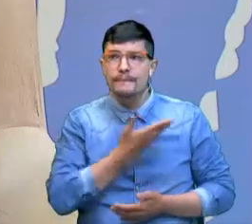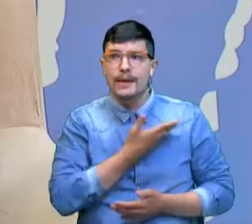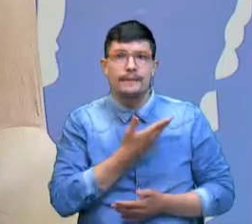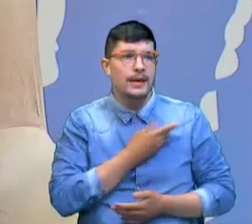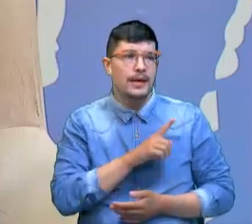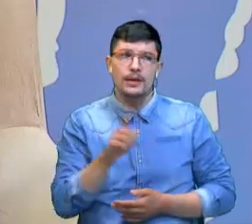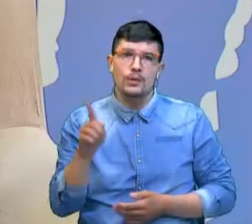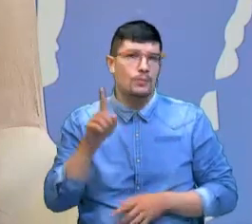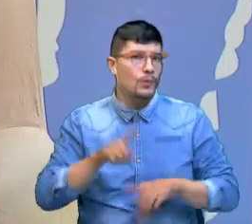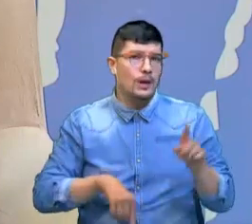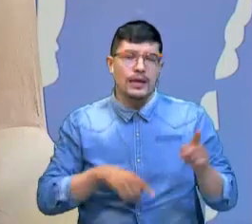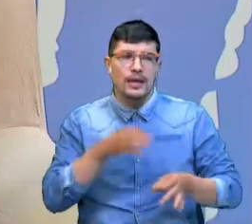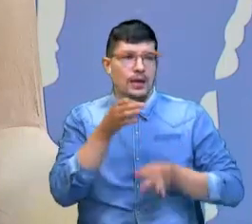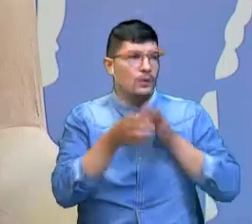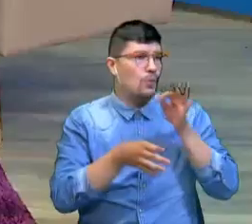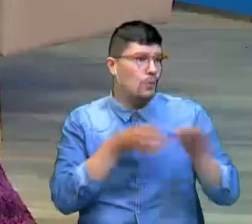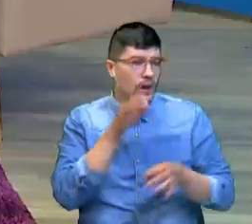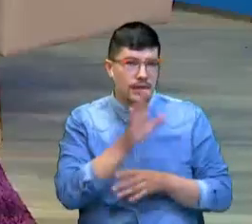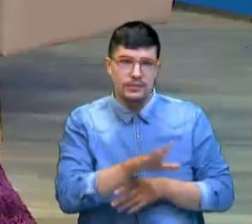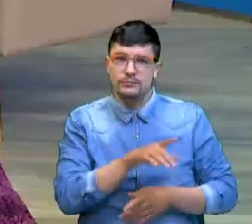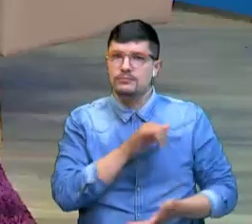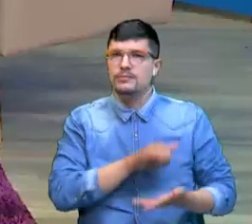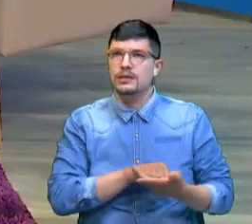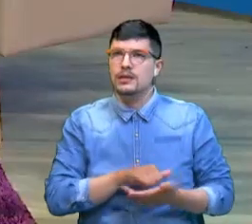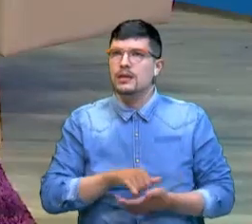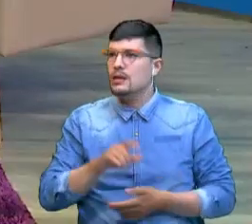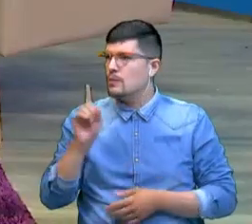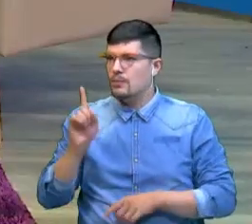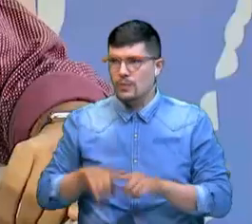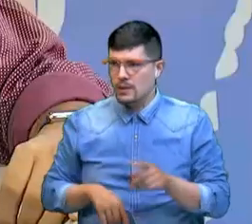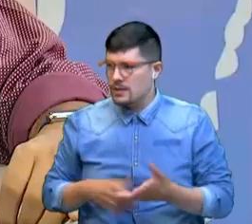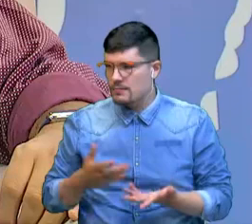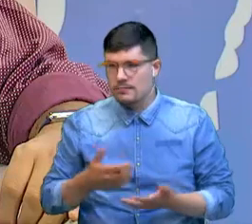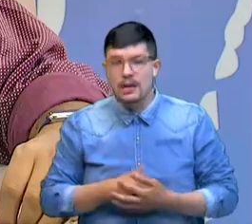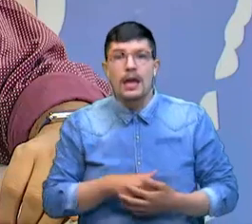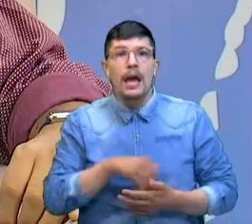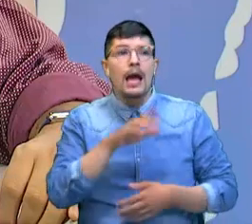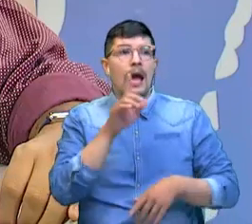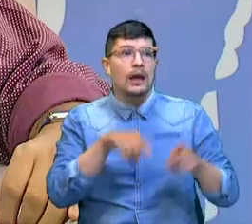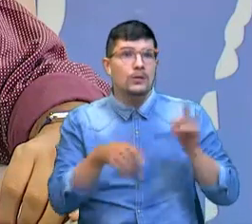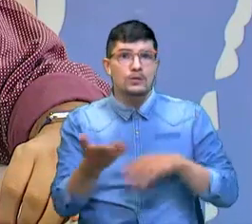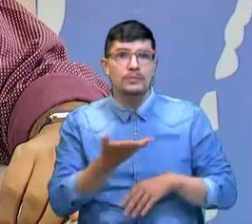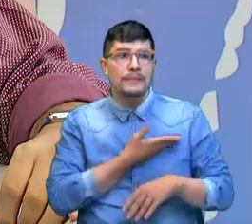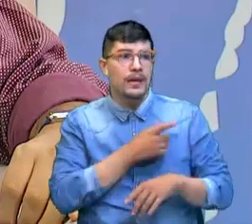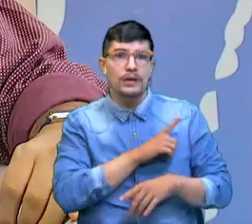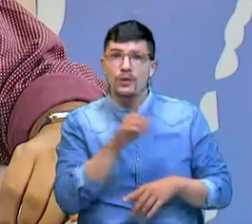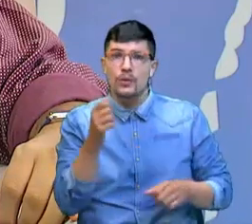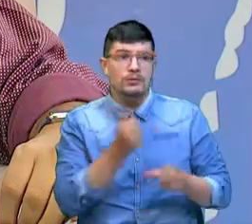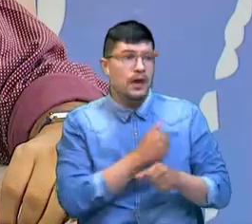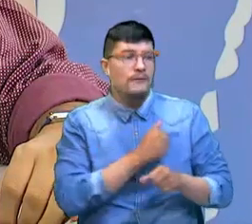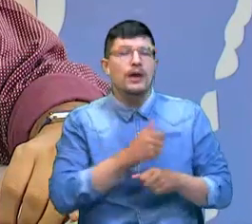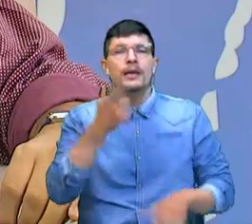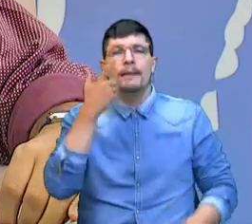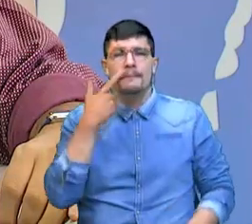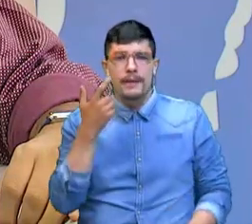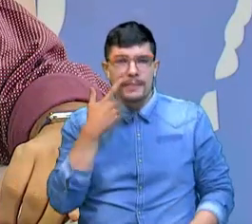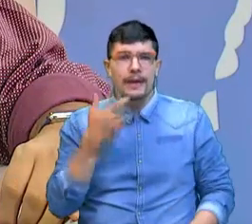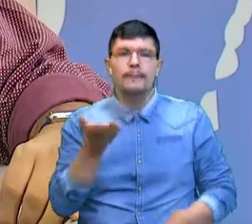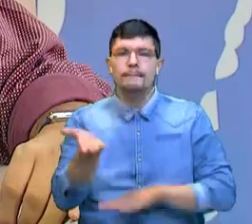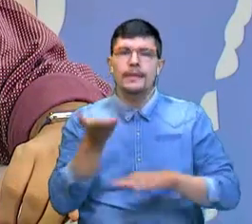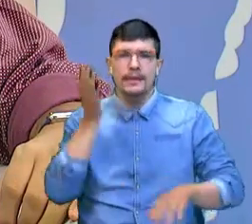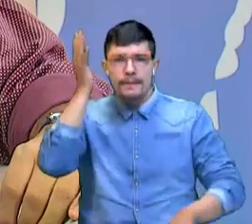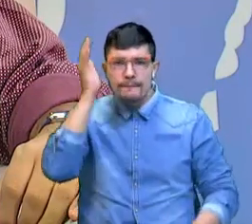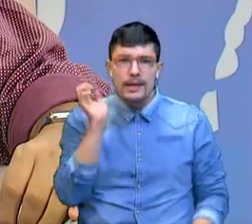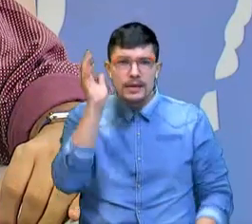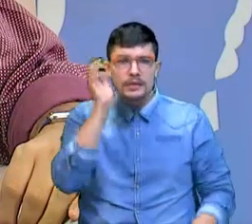no era posible que los cuidara. Claro, no puede cuidarlos. Por lo menos casos en los cuales la madre no trabajaba y el padre el que iba a reclamar la